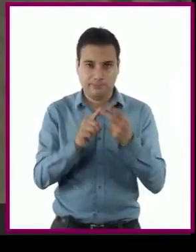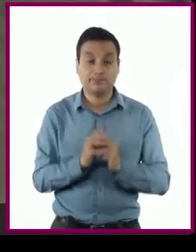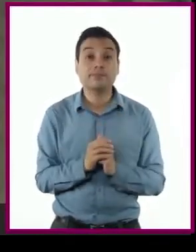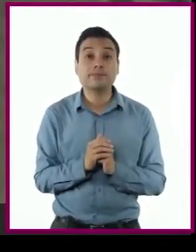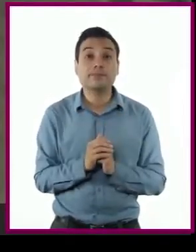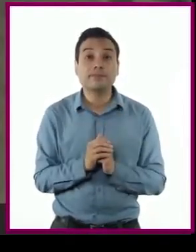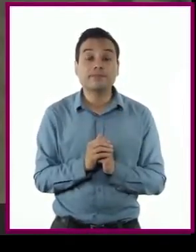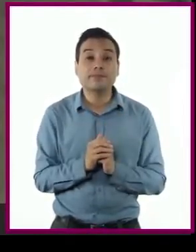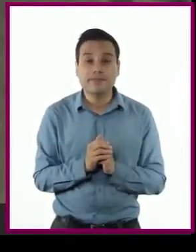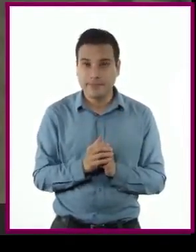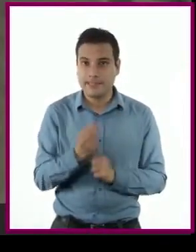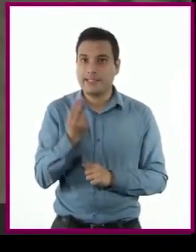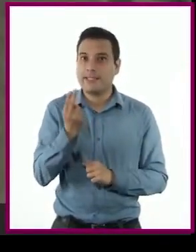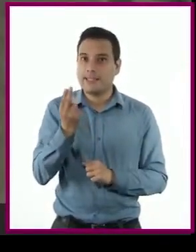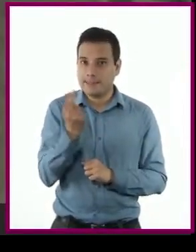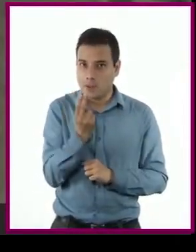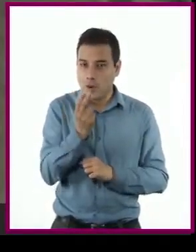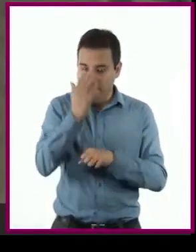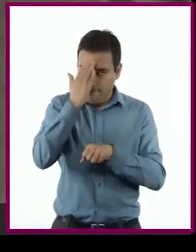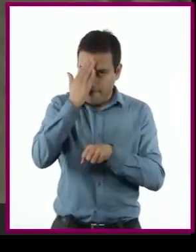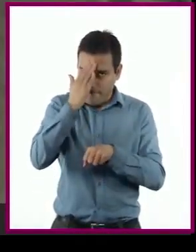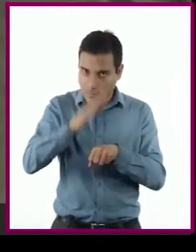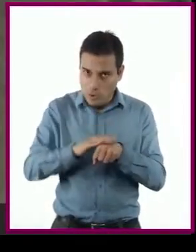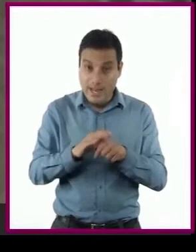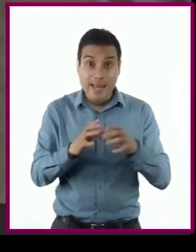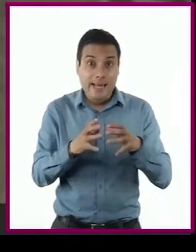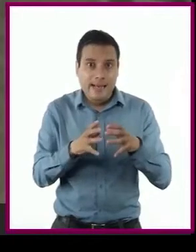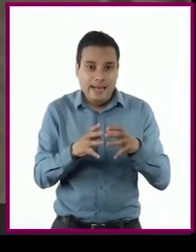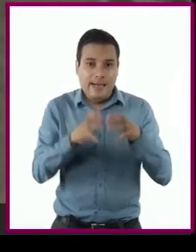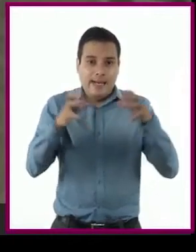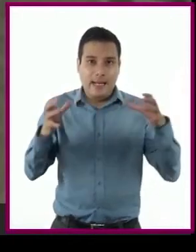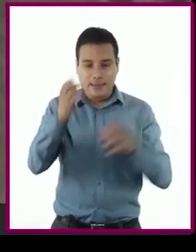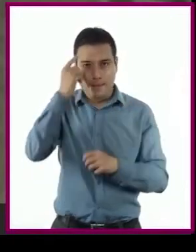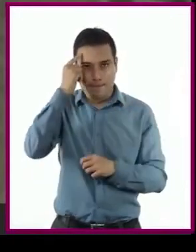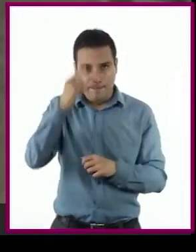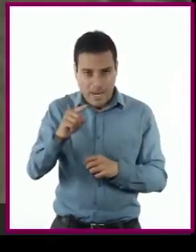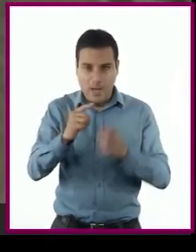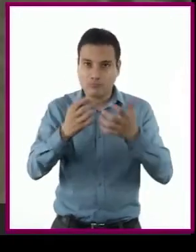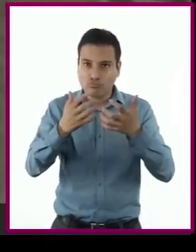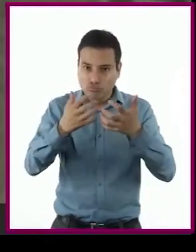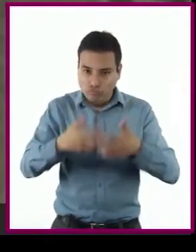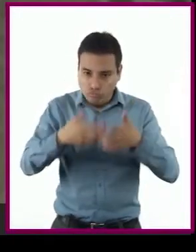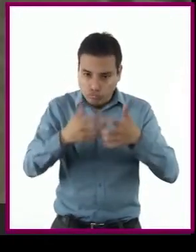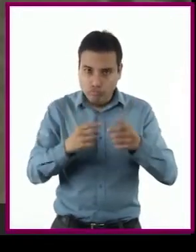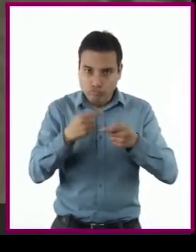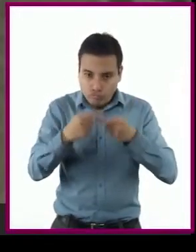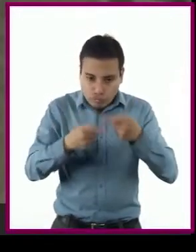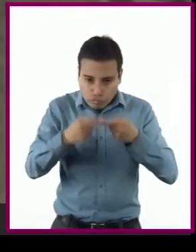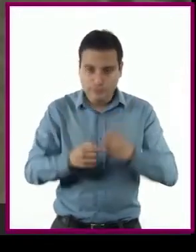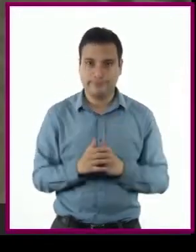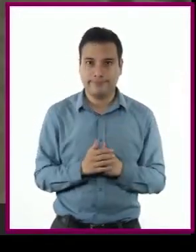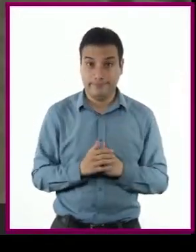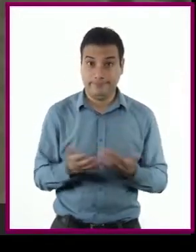de una cantidad de memoria satisfactoria para procesar la información.